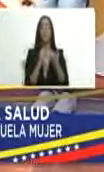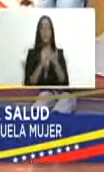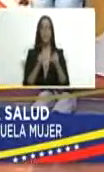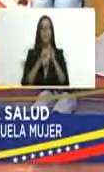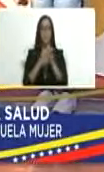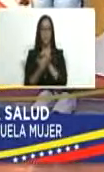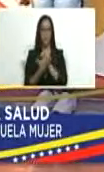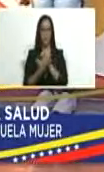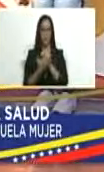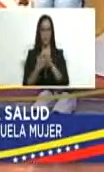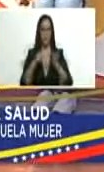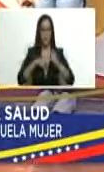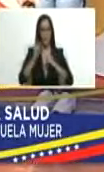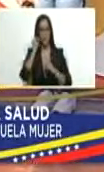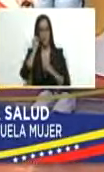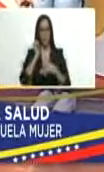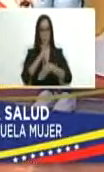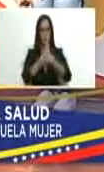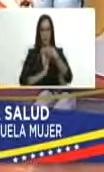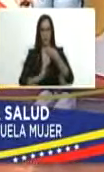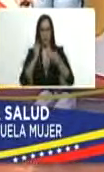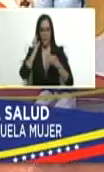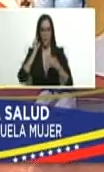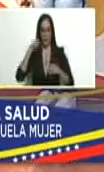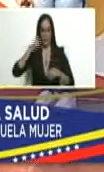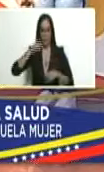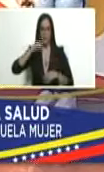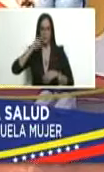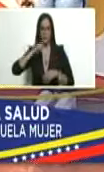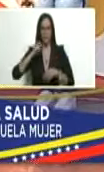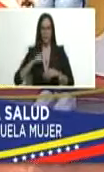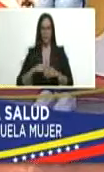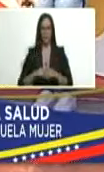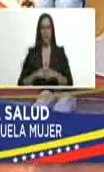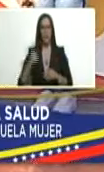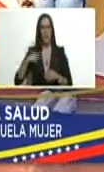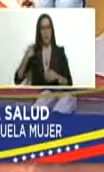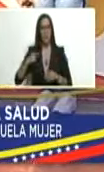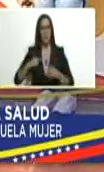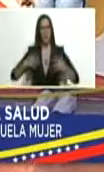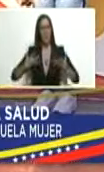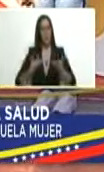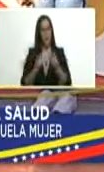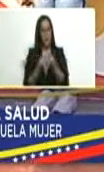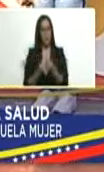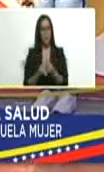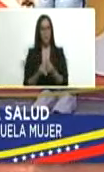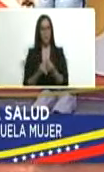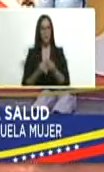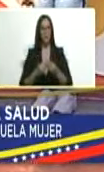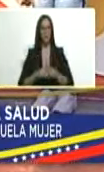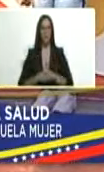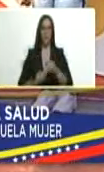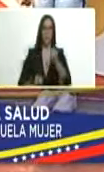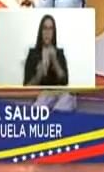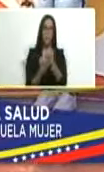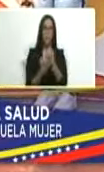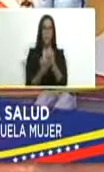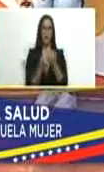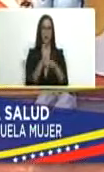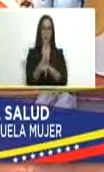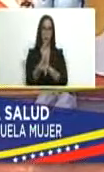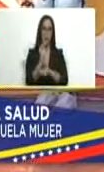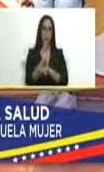mujer humilde, por la mujer que necesita, la que tenemos que acompañar, apoyar,